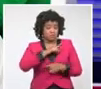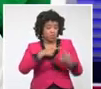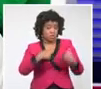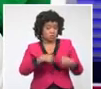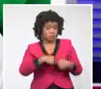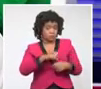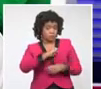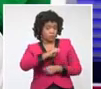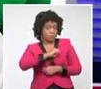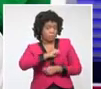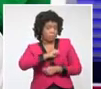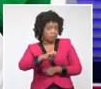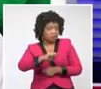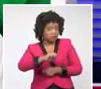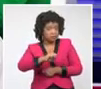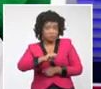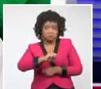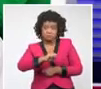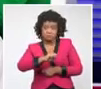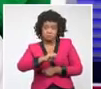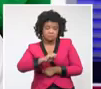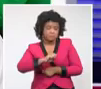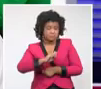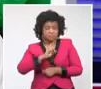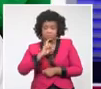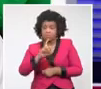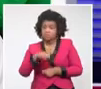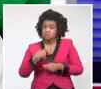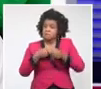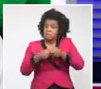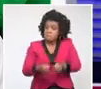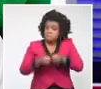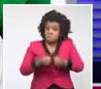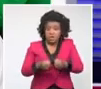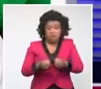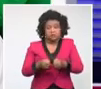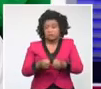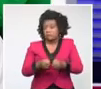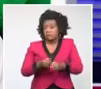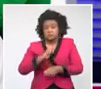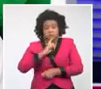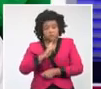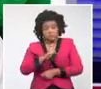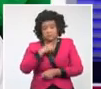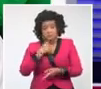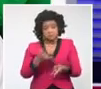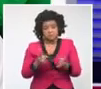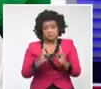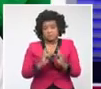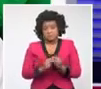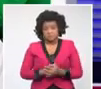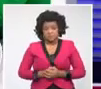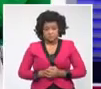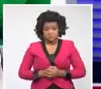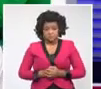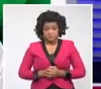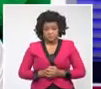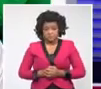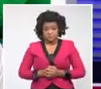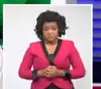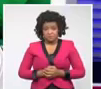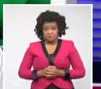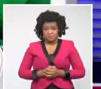cardíaca en asistolia que no respondió a las maniobras de reanimación y la paciente fallece.